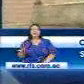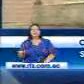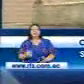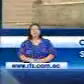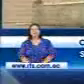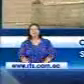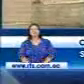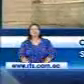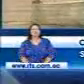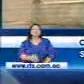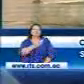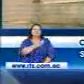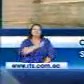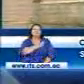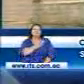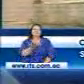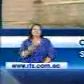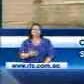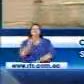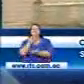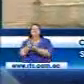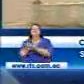de la realidad que vivimos Lamentablemente Enrique gracias por la información